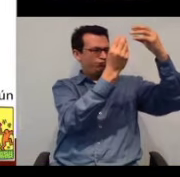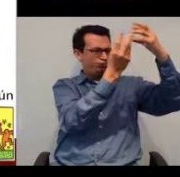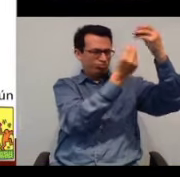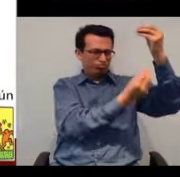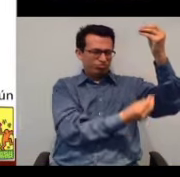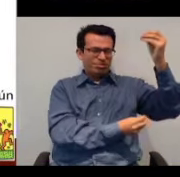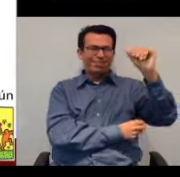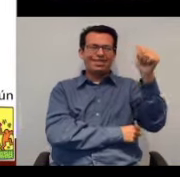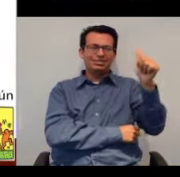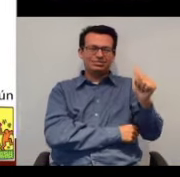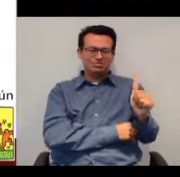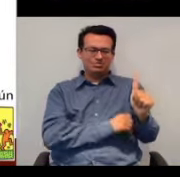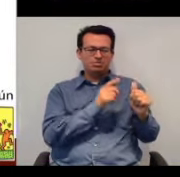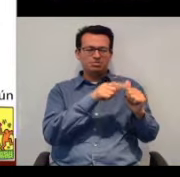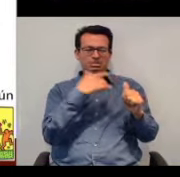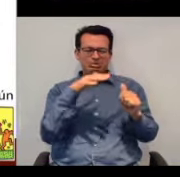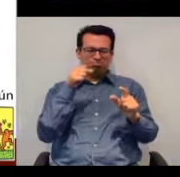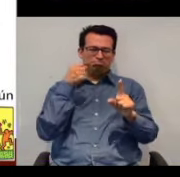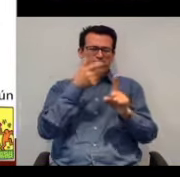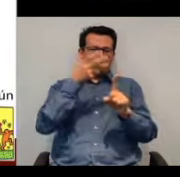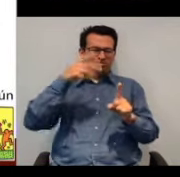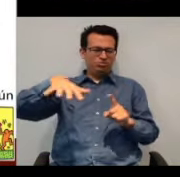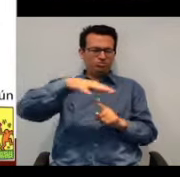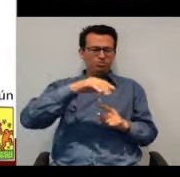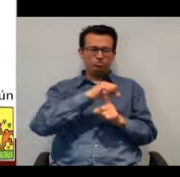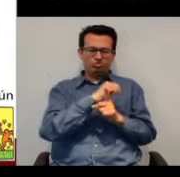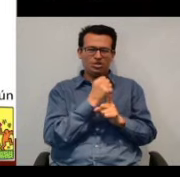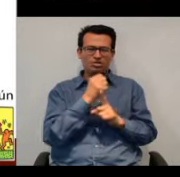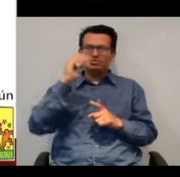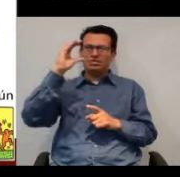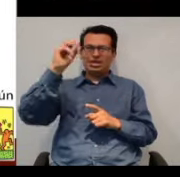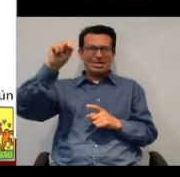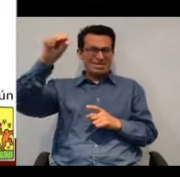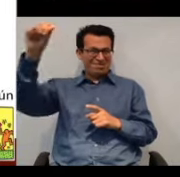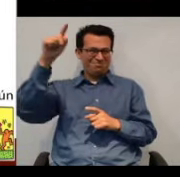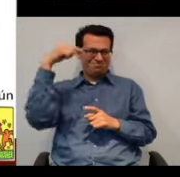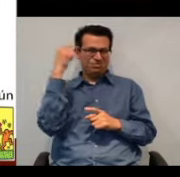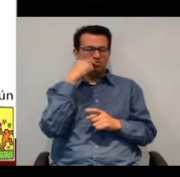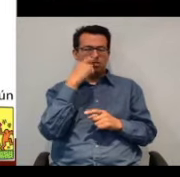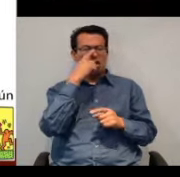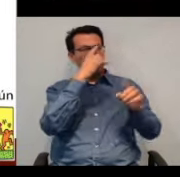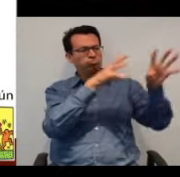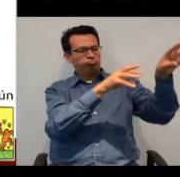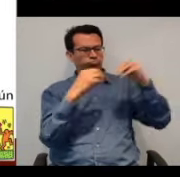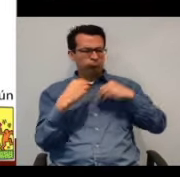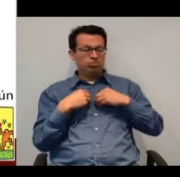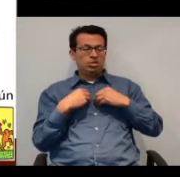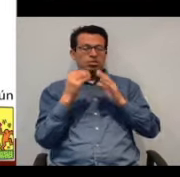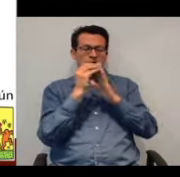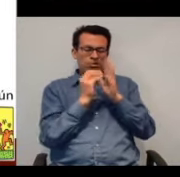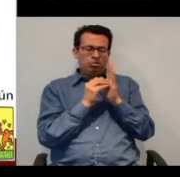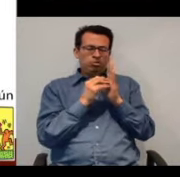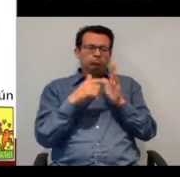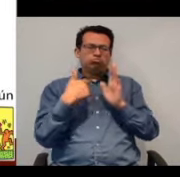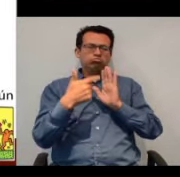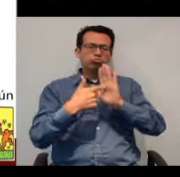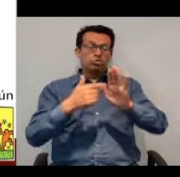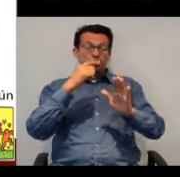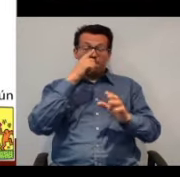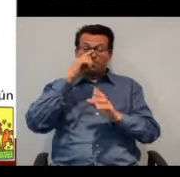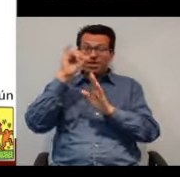institucional promovidos por el CNA. Esos 10 factores abarcan de manera generosa lo que es el sistema de educación superior y es por ello que